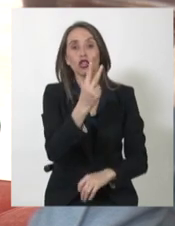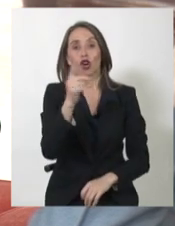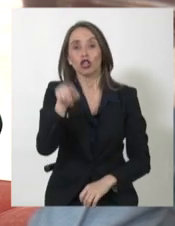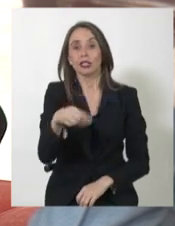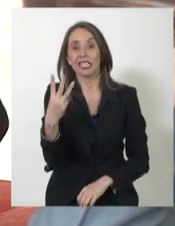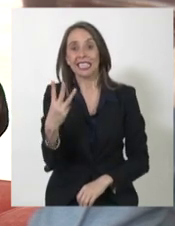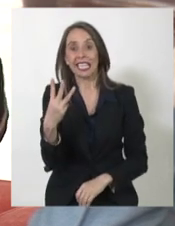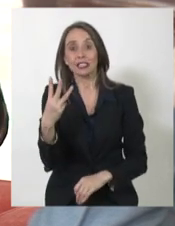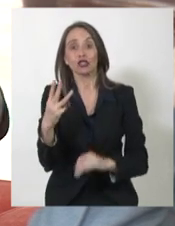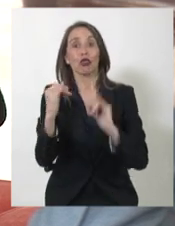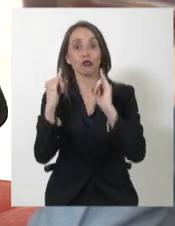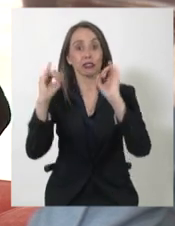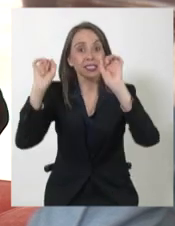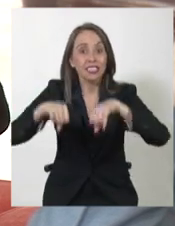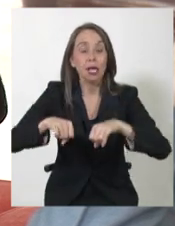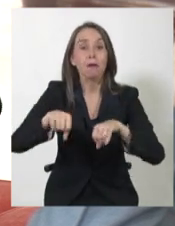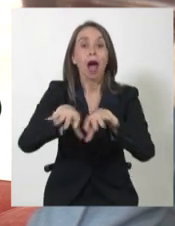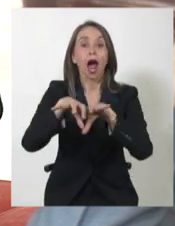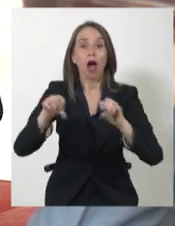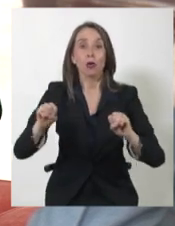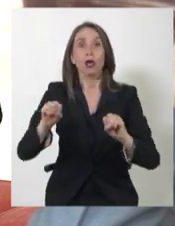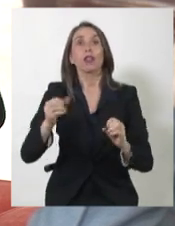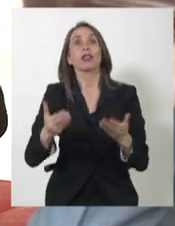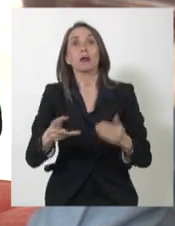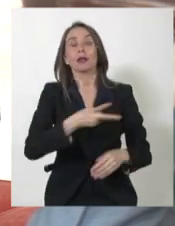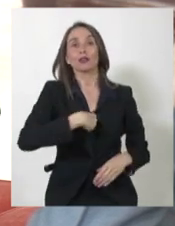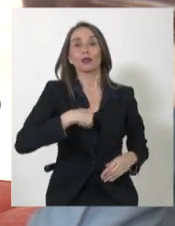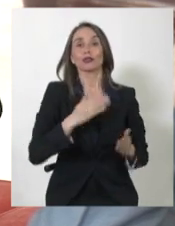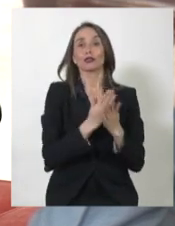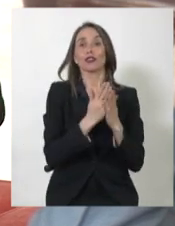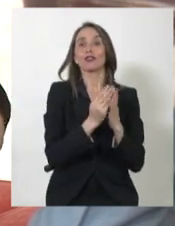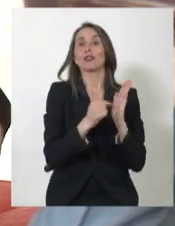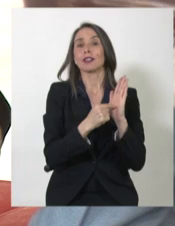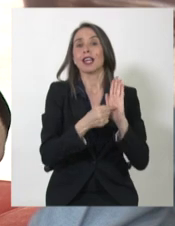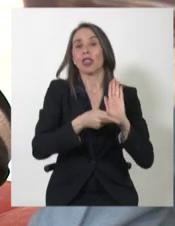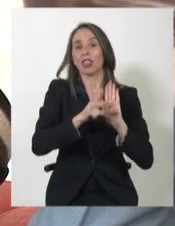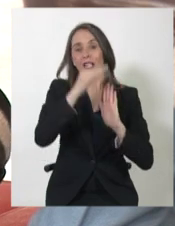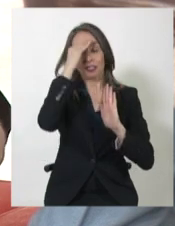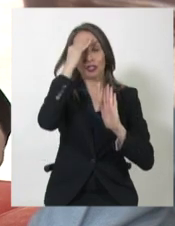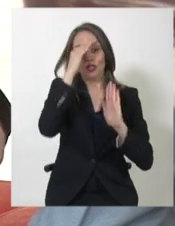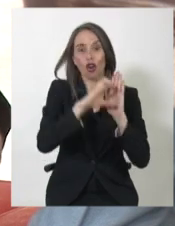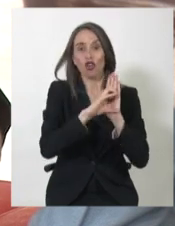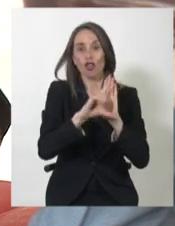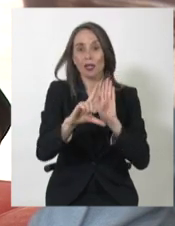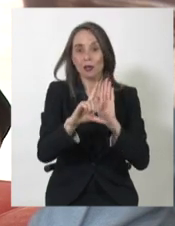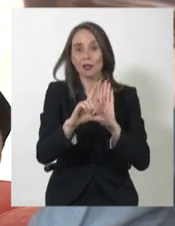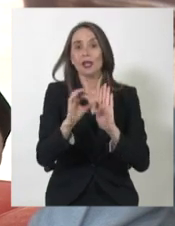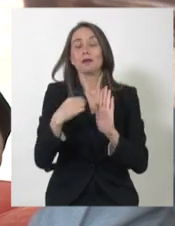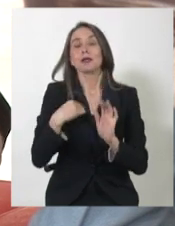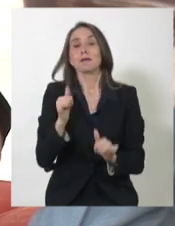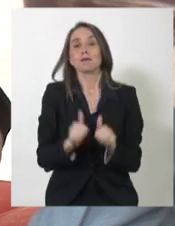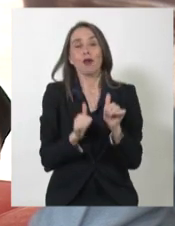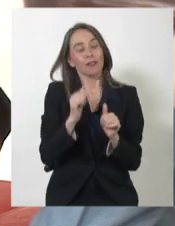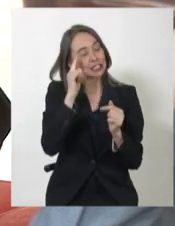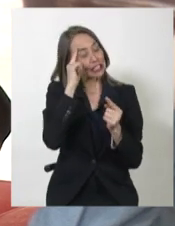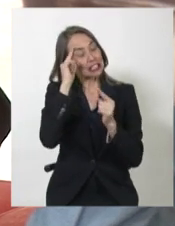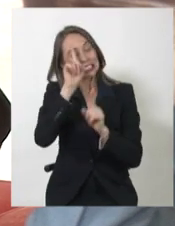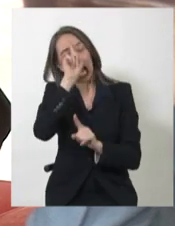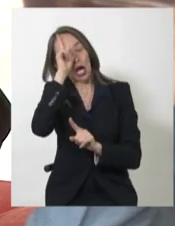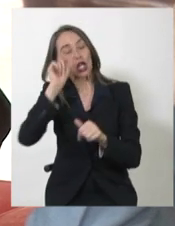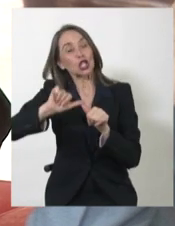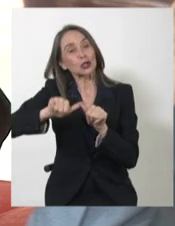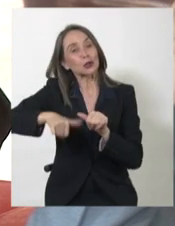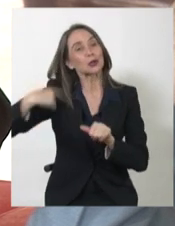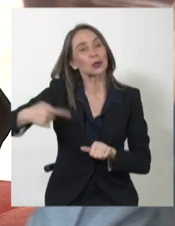acuerdo. Pero, y como tú hablas desde nuestra disciplina y por una deviación profesional, creo yo